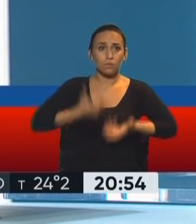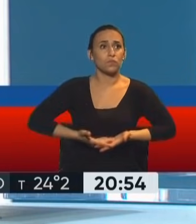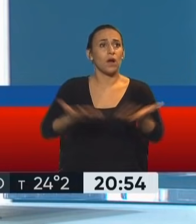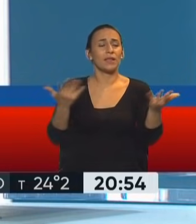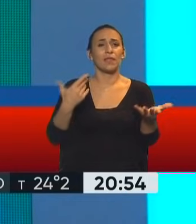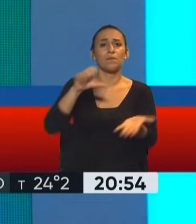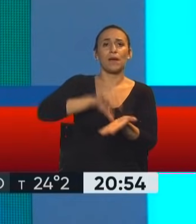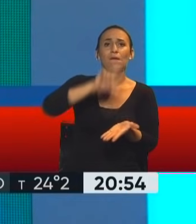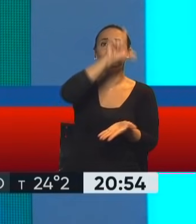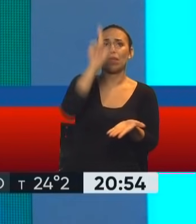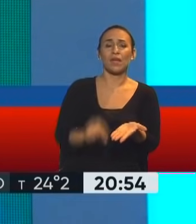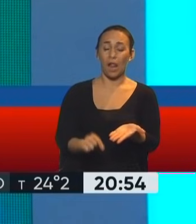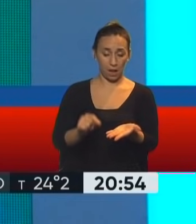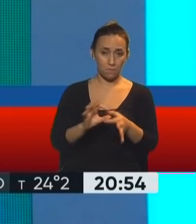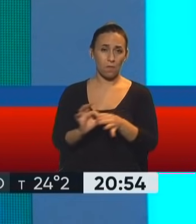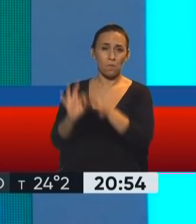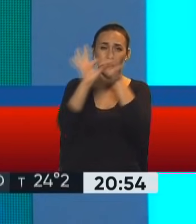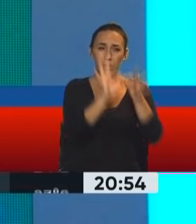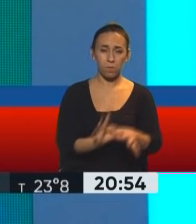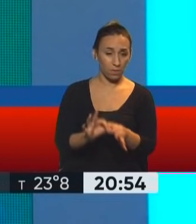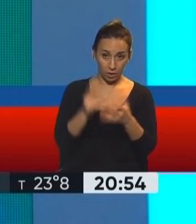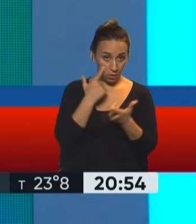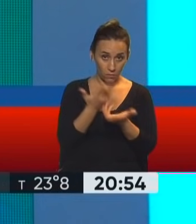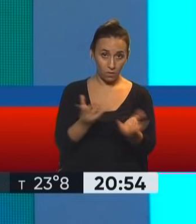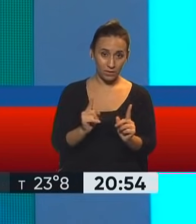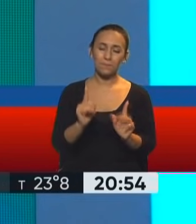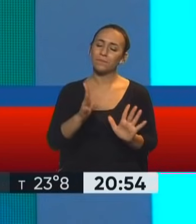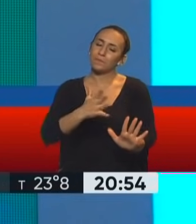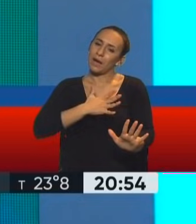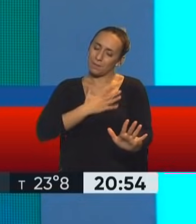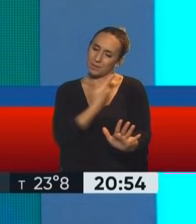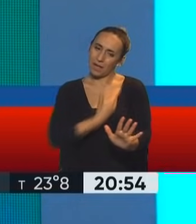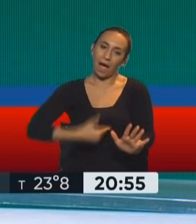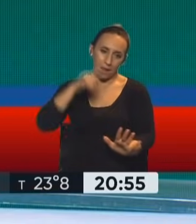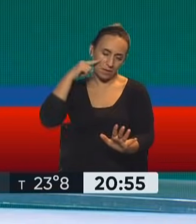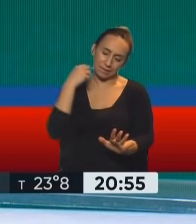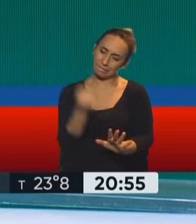que Alberto hubo declamación de federalismo. Sí, yo creo que Alberto lo intenta.